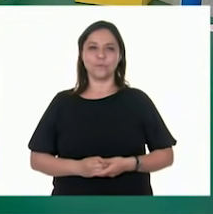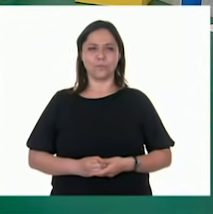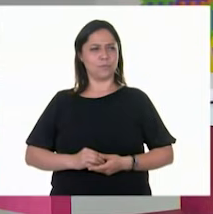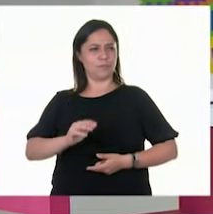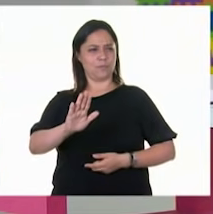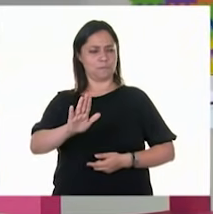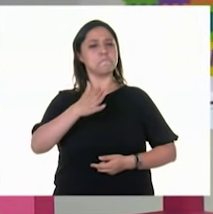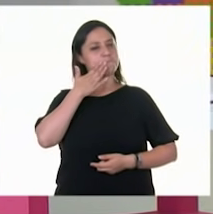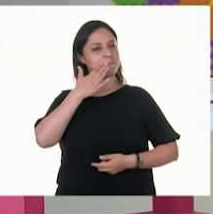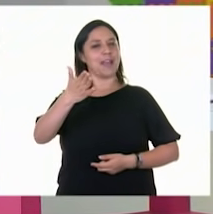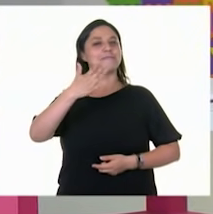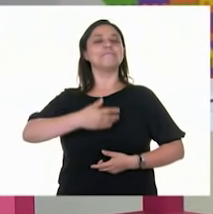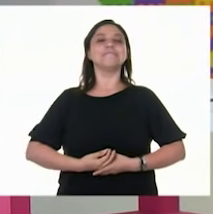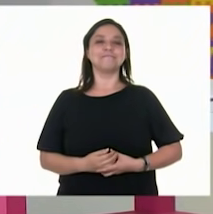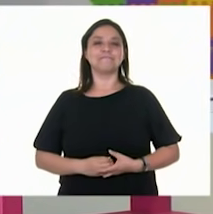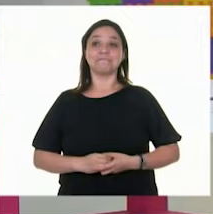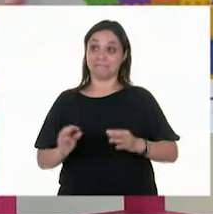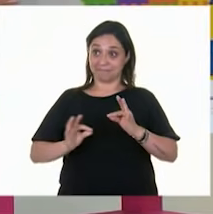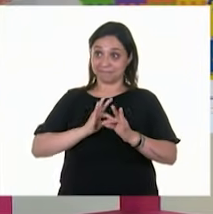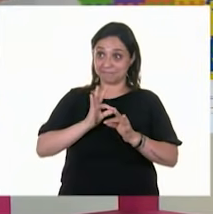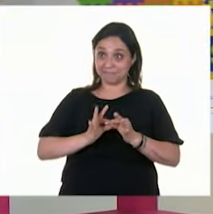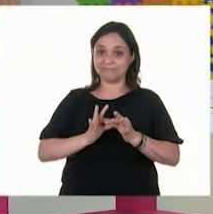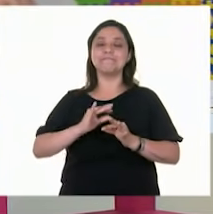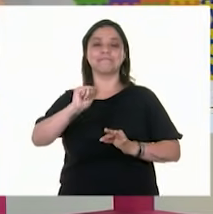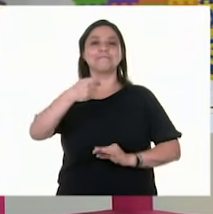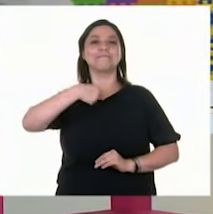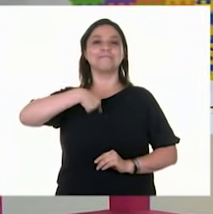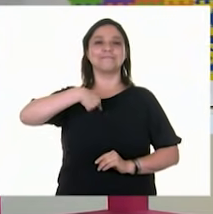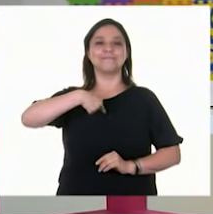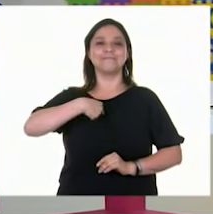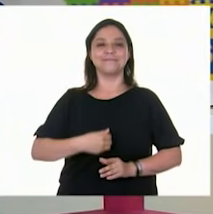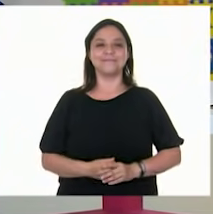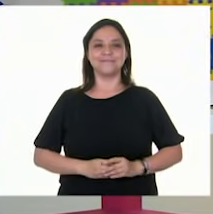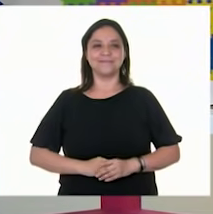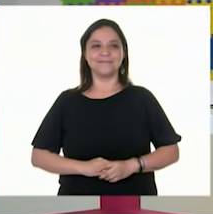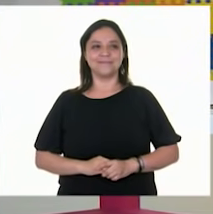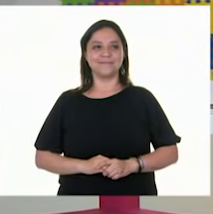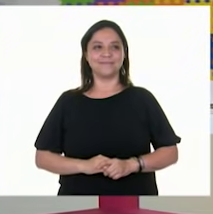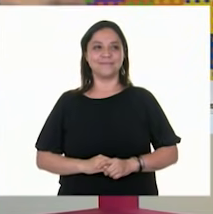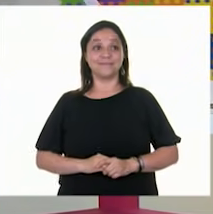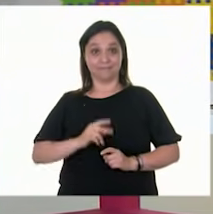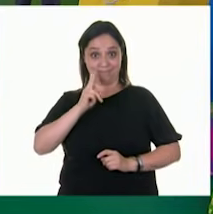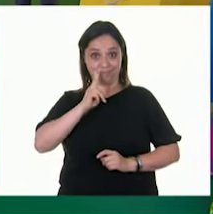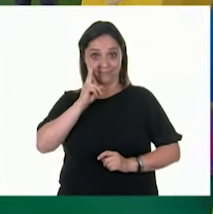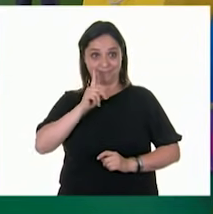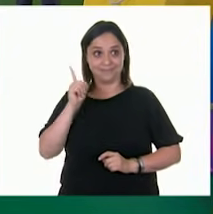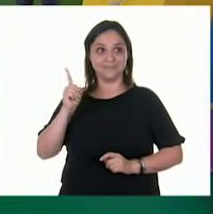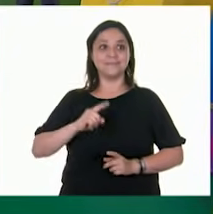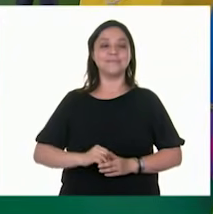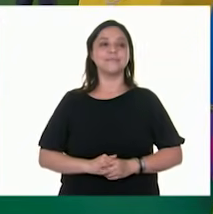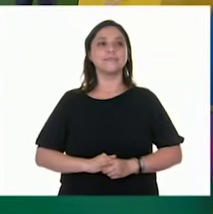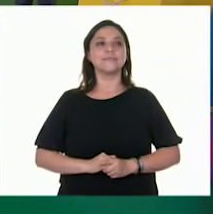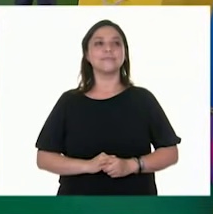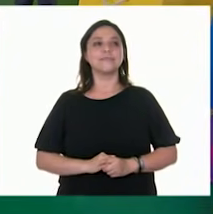Muy bien. Muy bien. Sí. ¿Lista, Mariana? Me toca a mí. Te toca. Ahí les va, ahí les va.